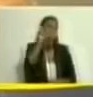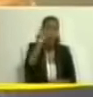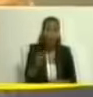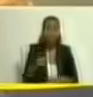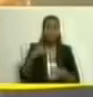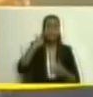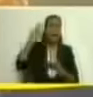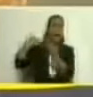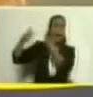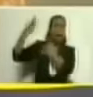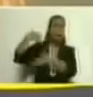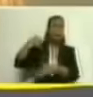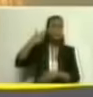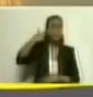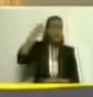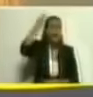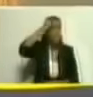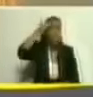También